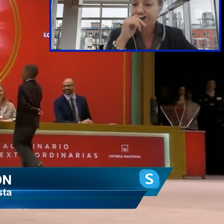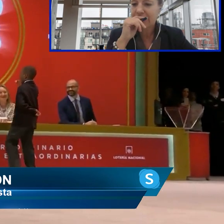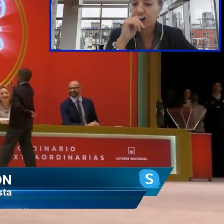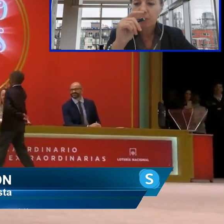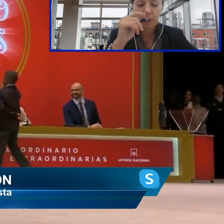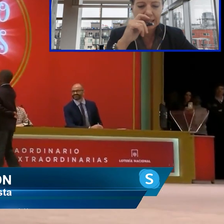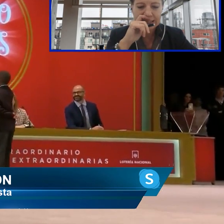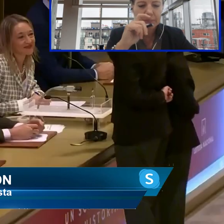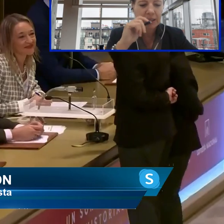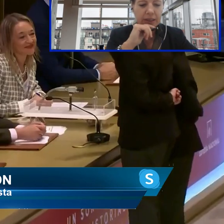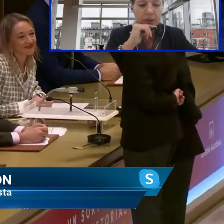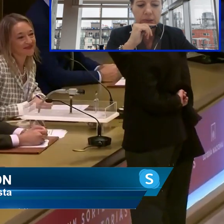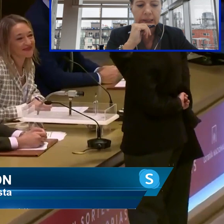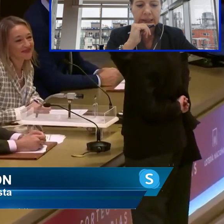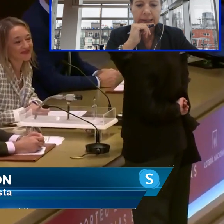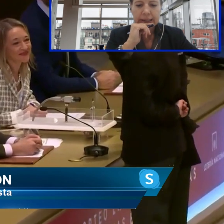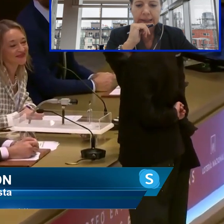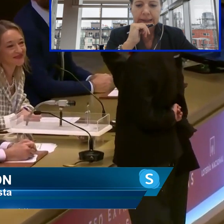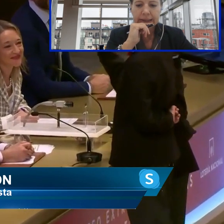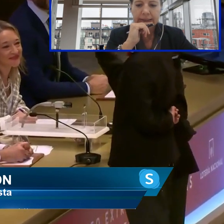apuro gastarme dinero.